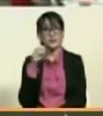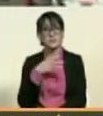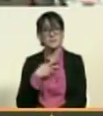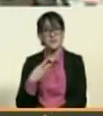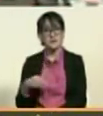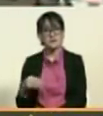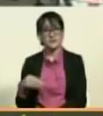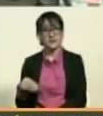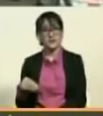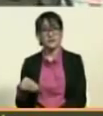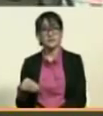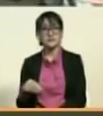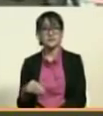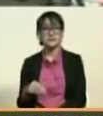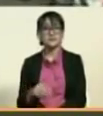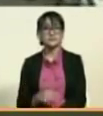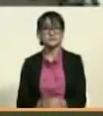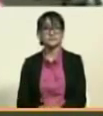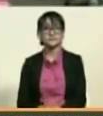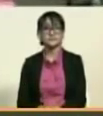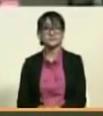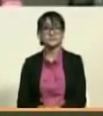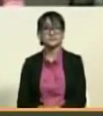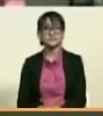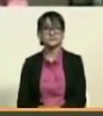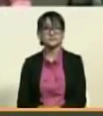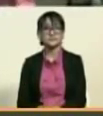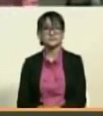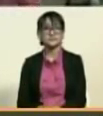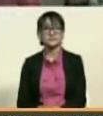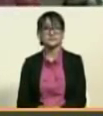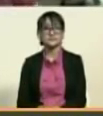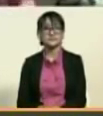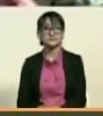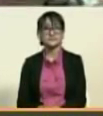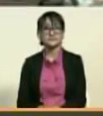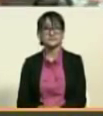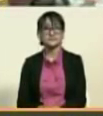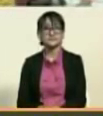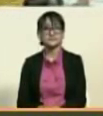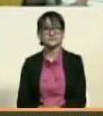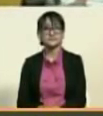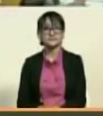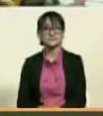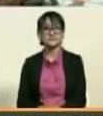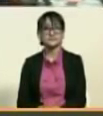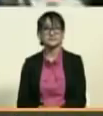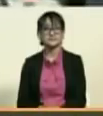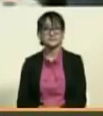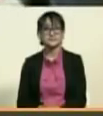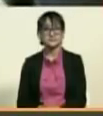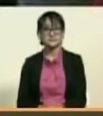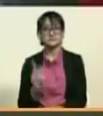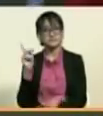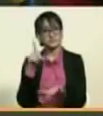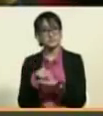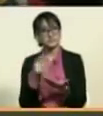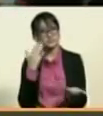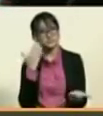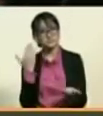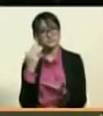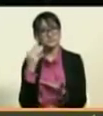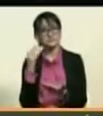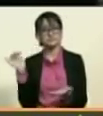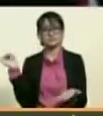de la República, Nicolás Maduro Moros, está haciendo acto de presencia en esta entidad como parte de su